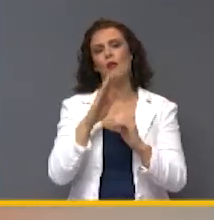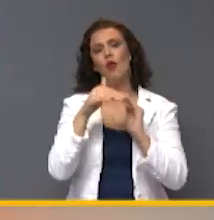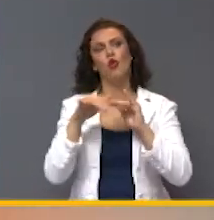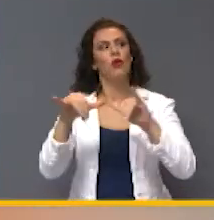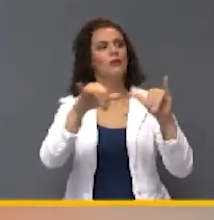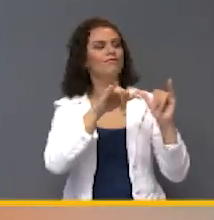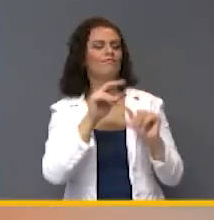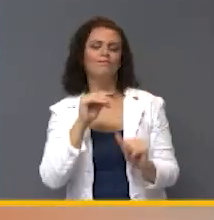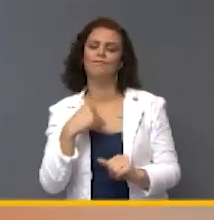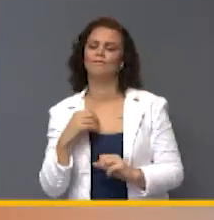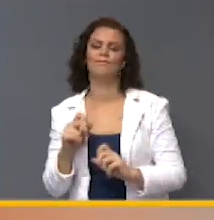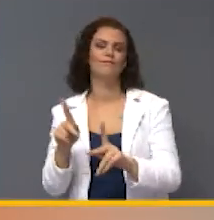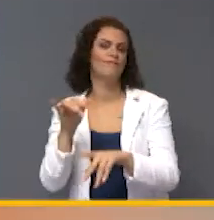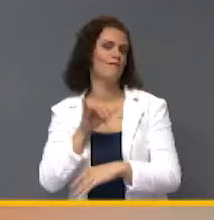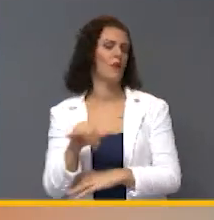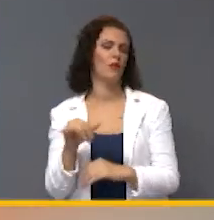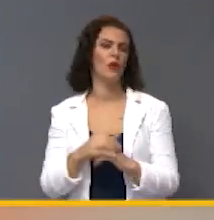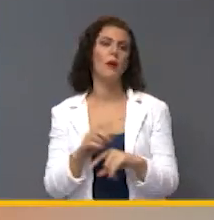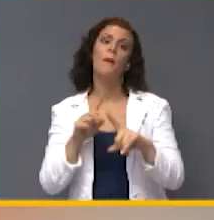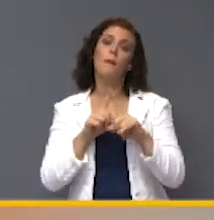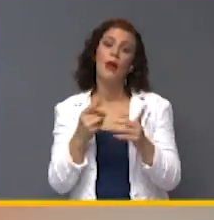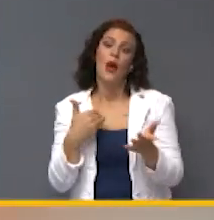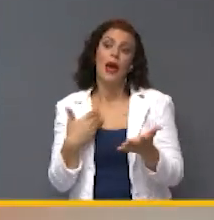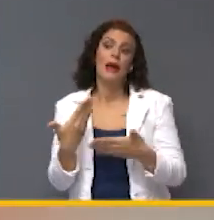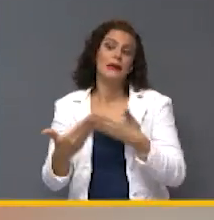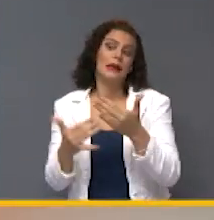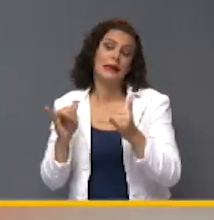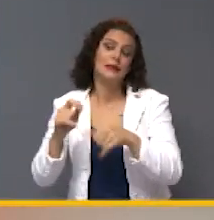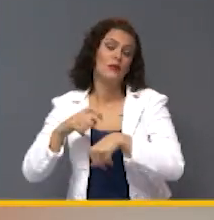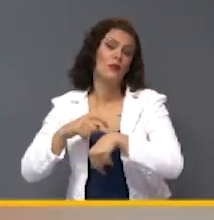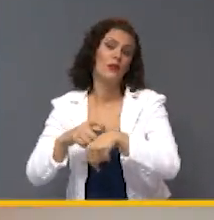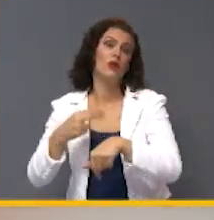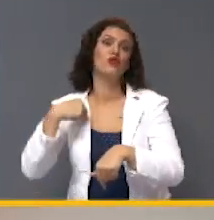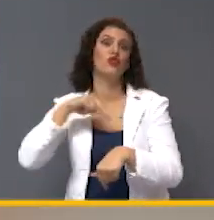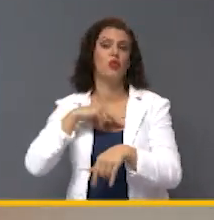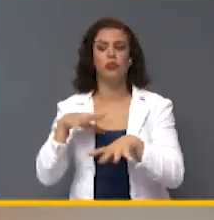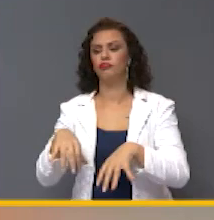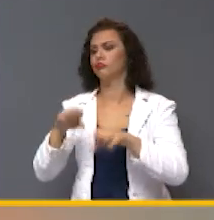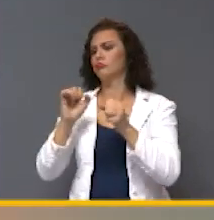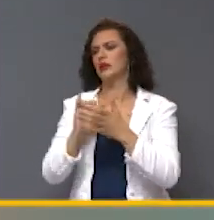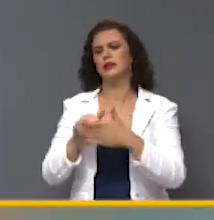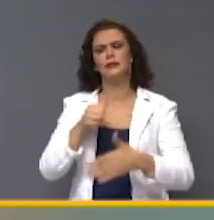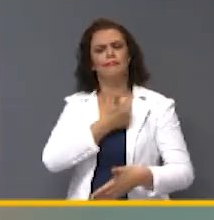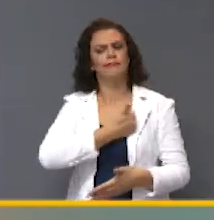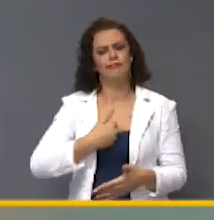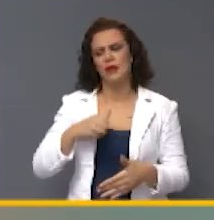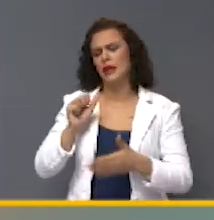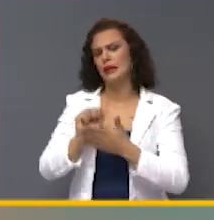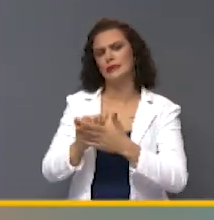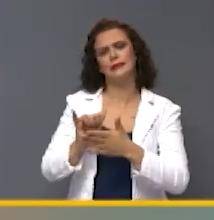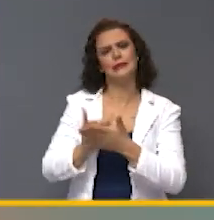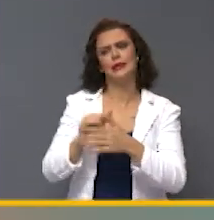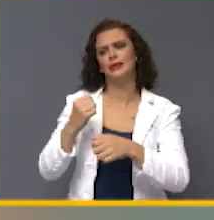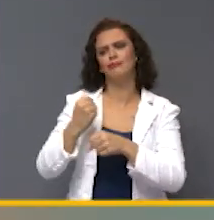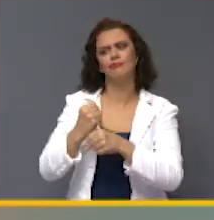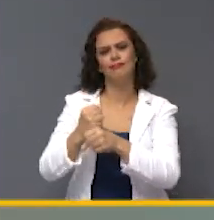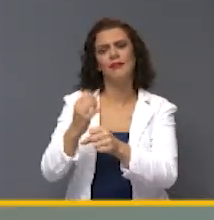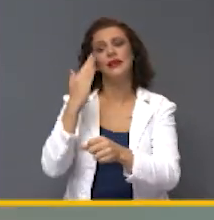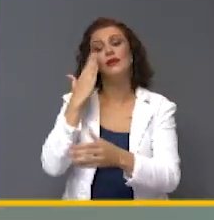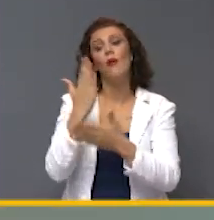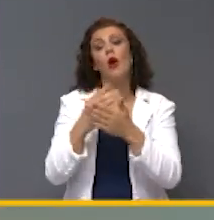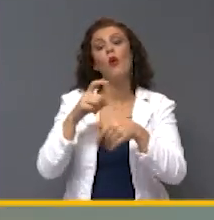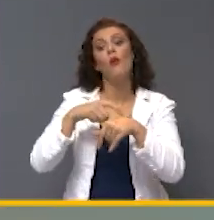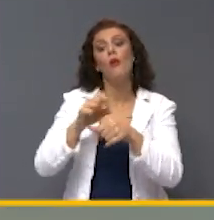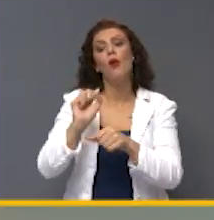equipos, ¿verdad? Y bueno, pero era lo que había en ese momento y nosotros lo asumimos así y así lo trabajamos, sabiendo de que en algún momento